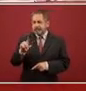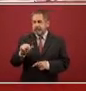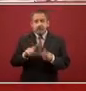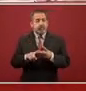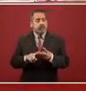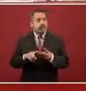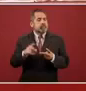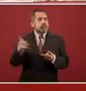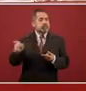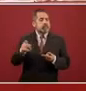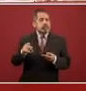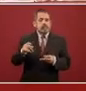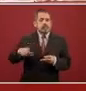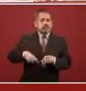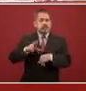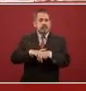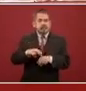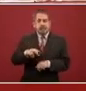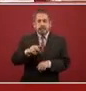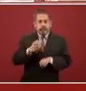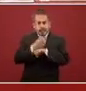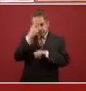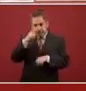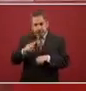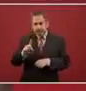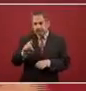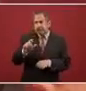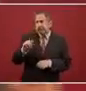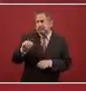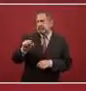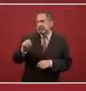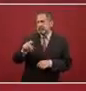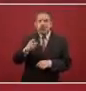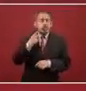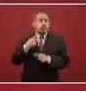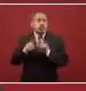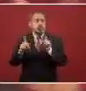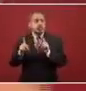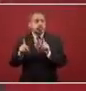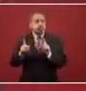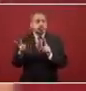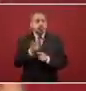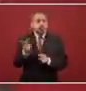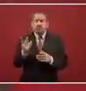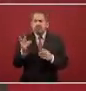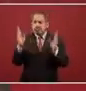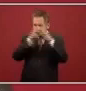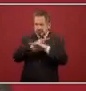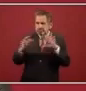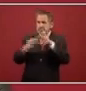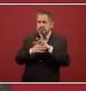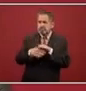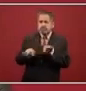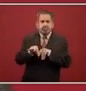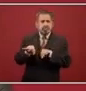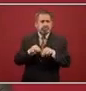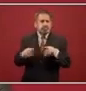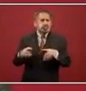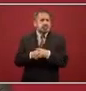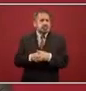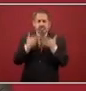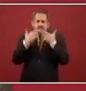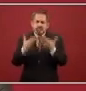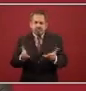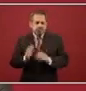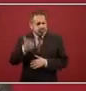que teniendo precisamente perspectivas políticas diversas, han podido converger y han podido estar trabajando con la Federación. No